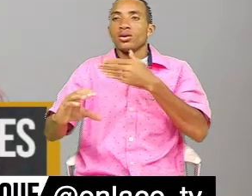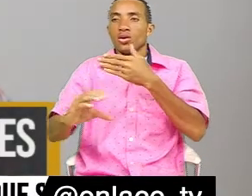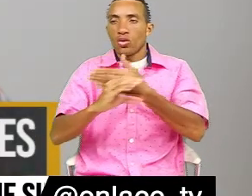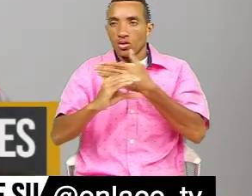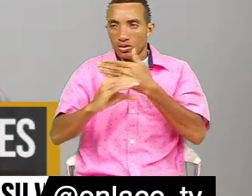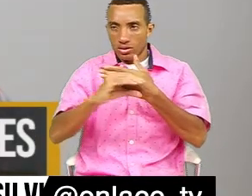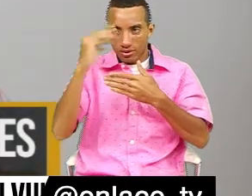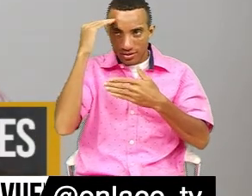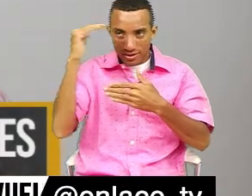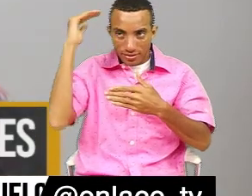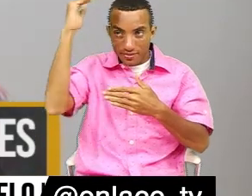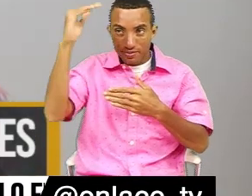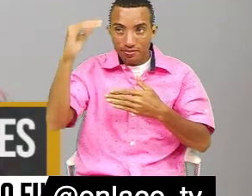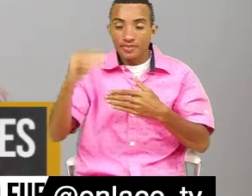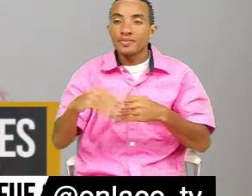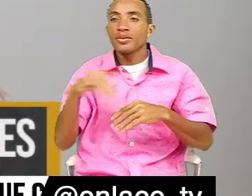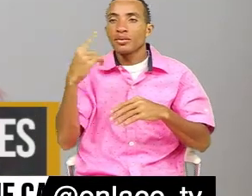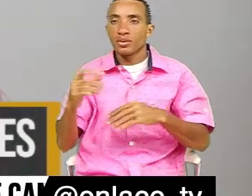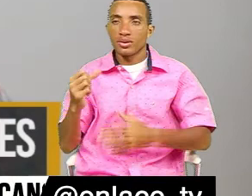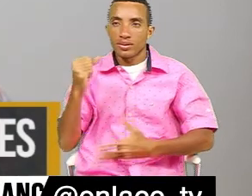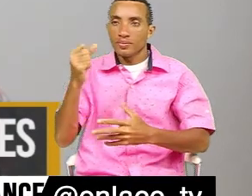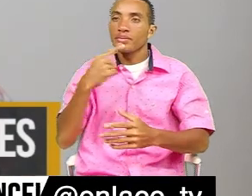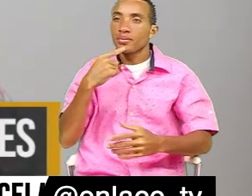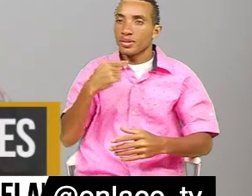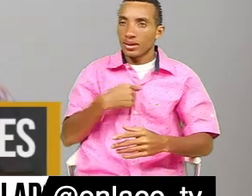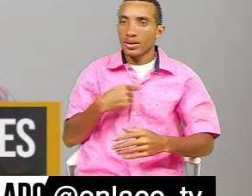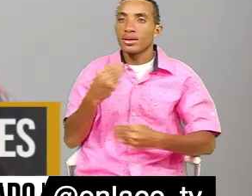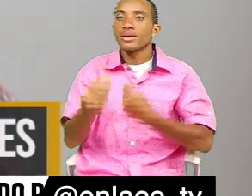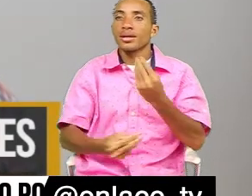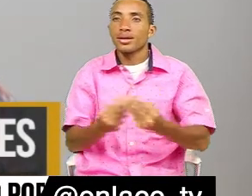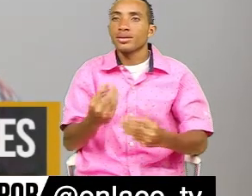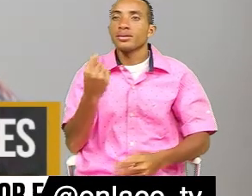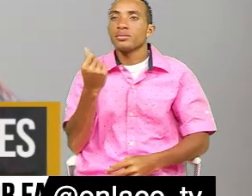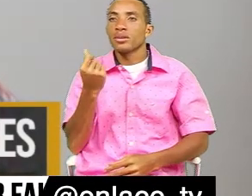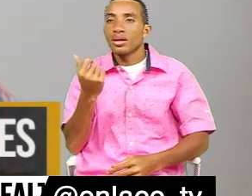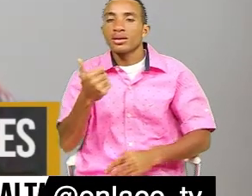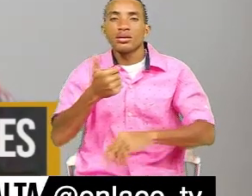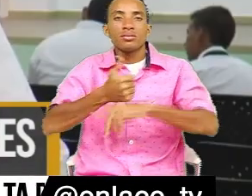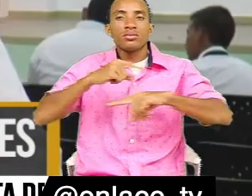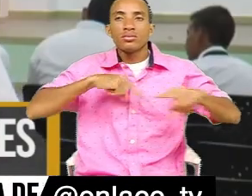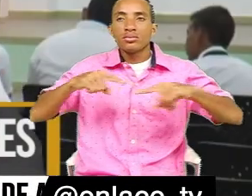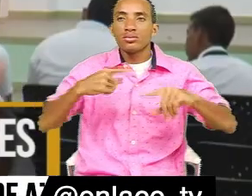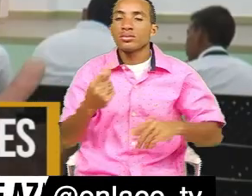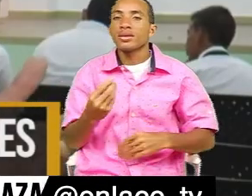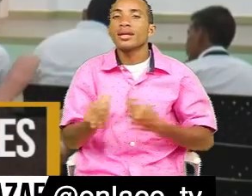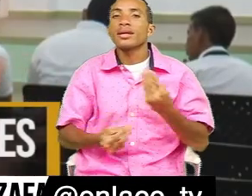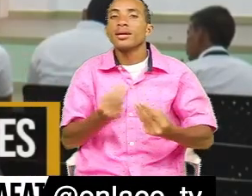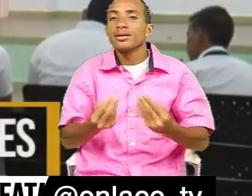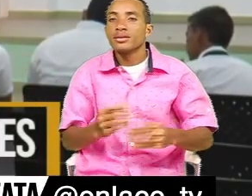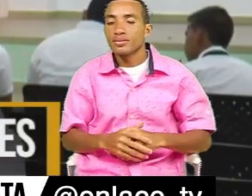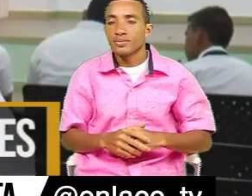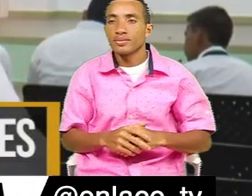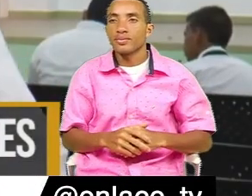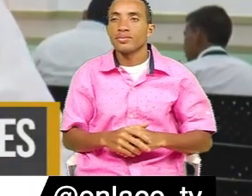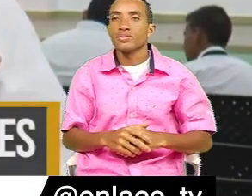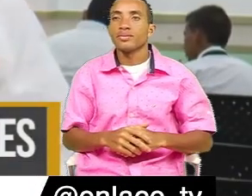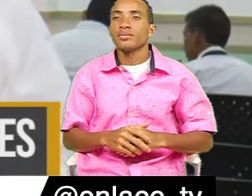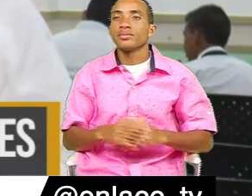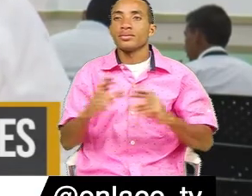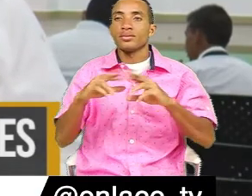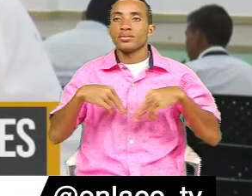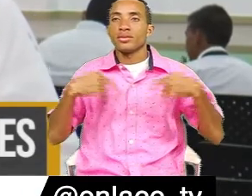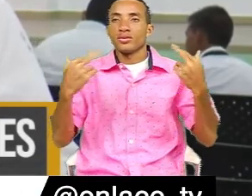favor designe y que me digan qué están haciendo los rectores con la plata que le está girando. Sigue pues esta reunión, este